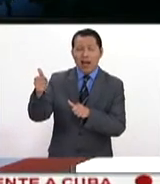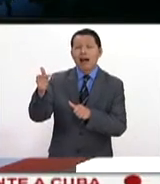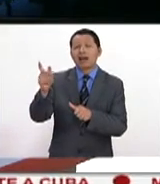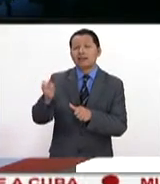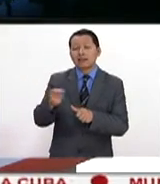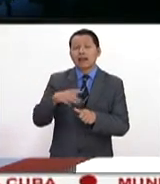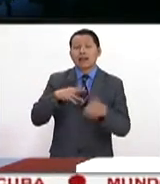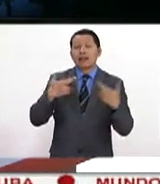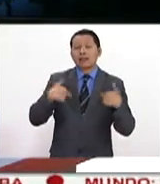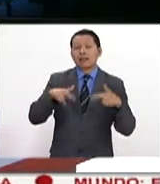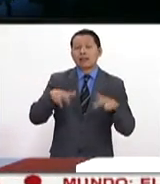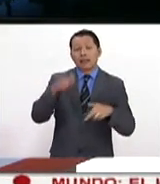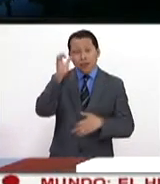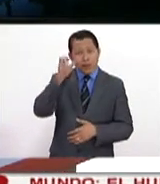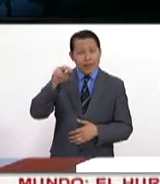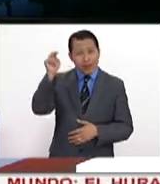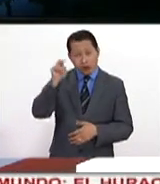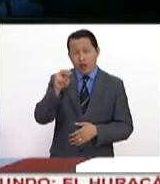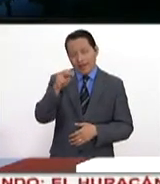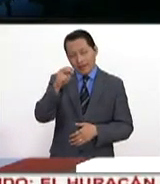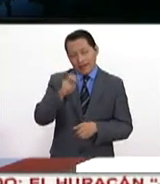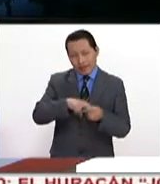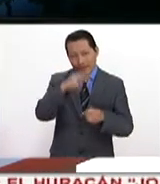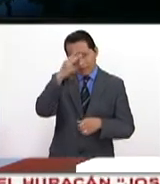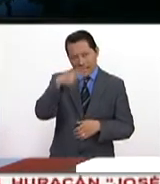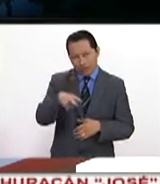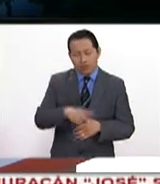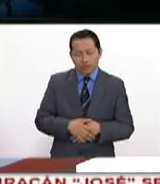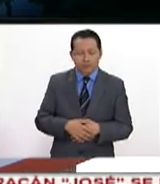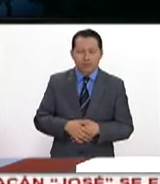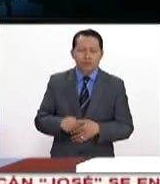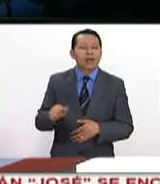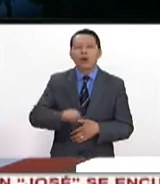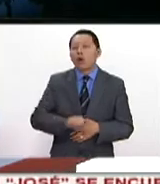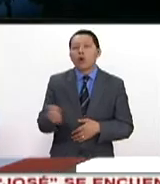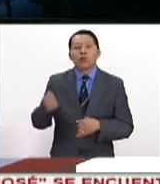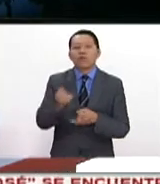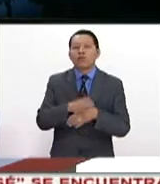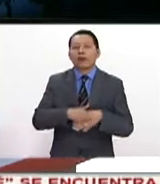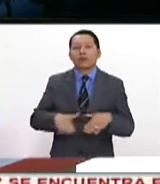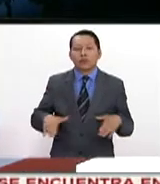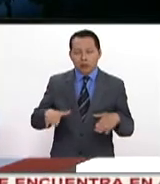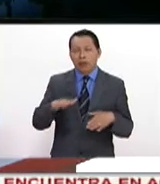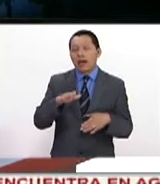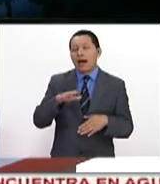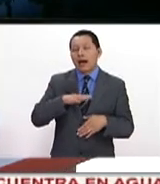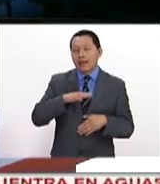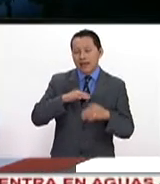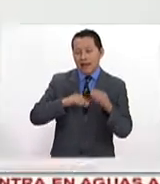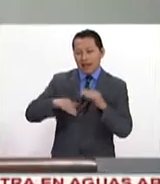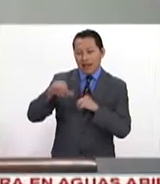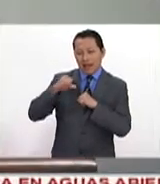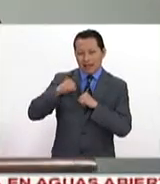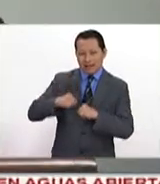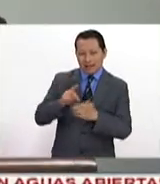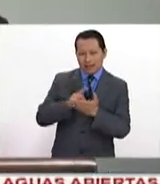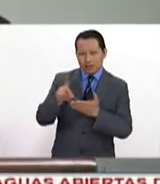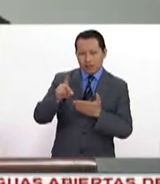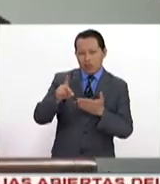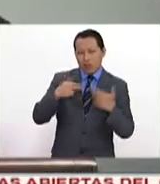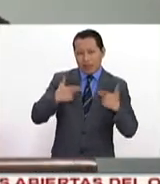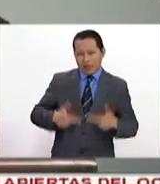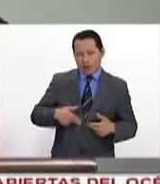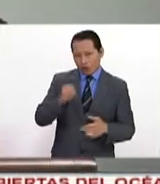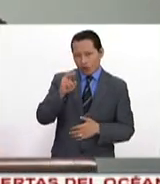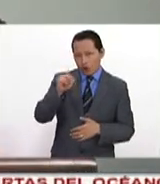al representante de Corea del Norte en nuestro país. En otra información, el alto comisionado de Derechos Humanos de la ONU, Saeed Rahad Al